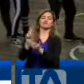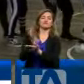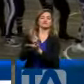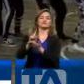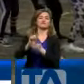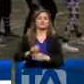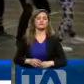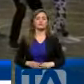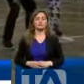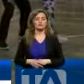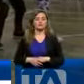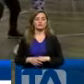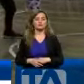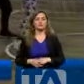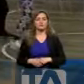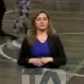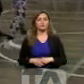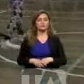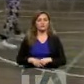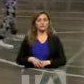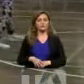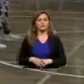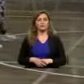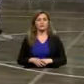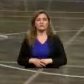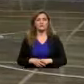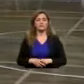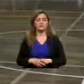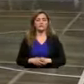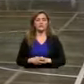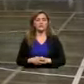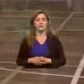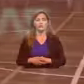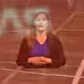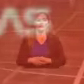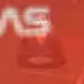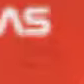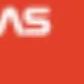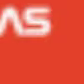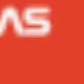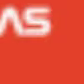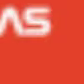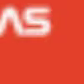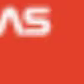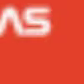En Macas, Morona, Santiago, Wilson Cabrera, 24 horas.